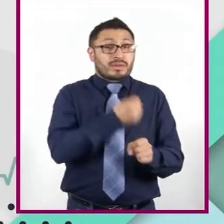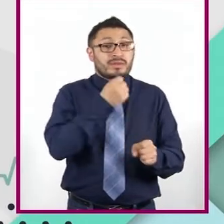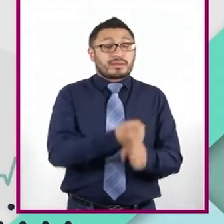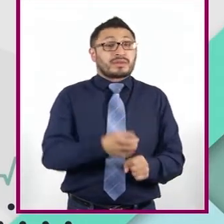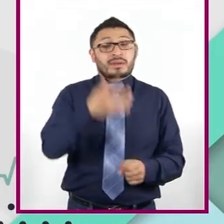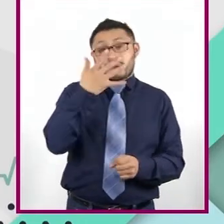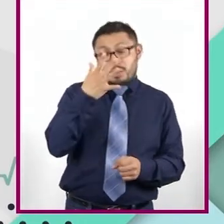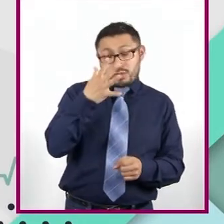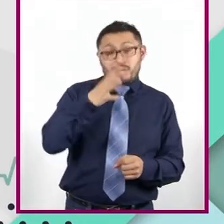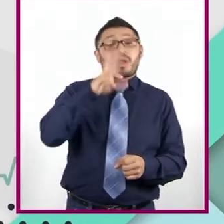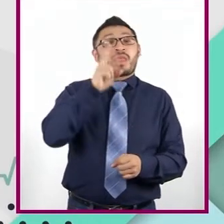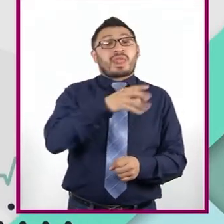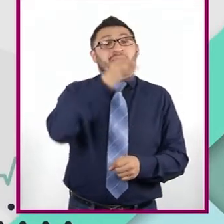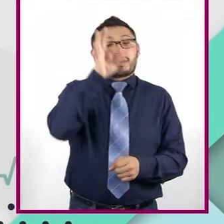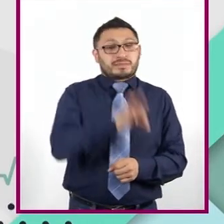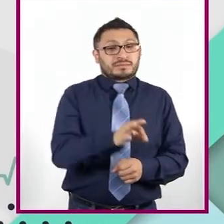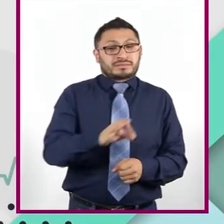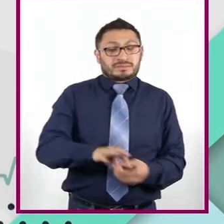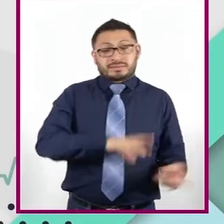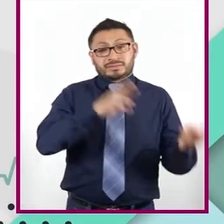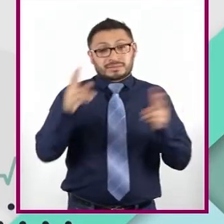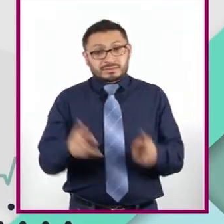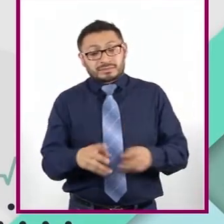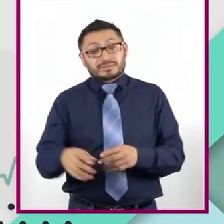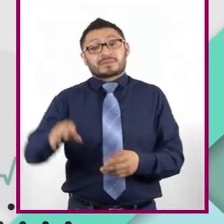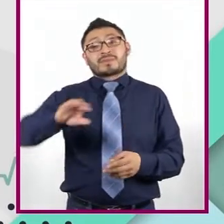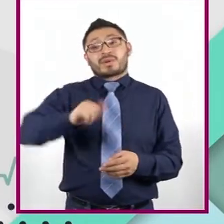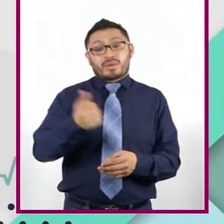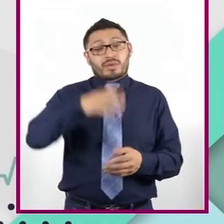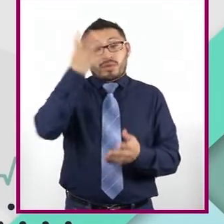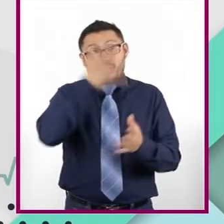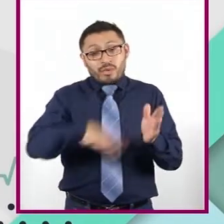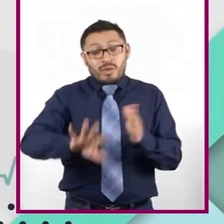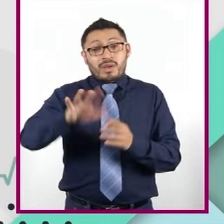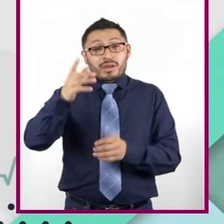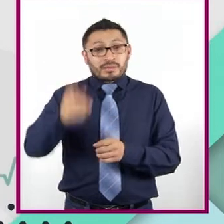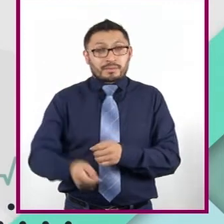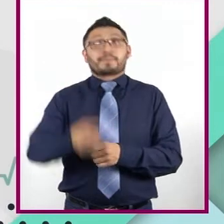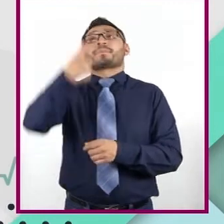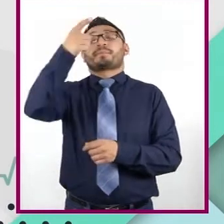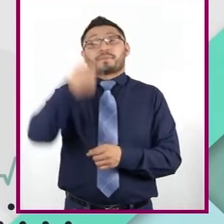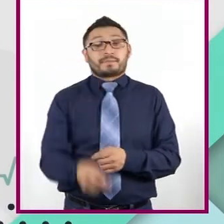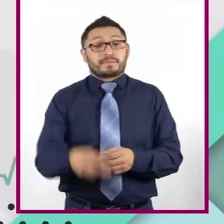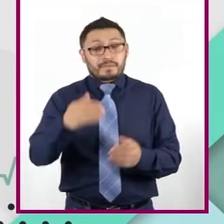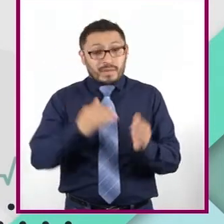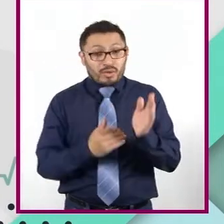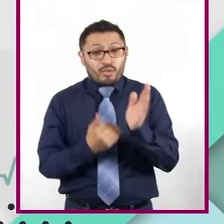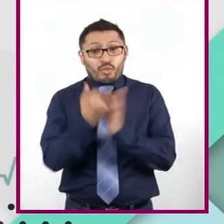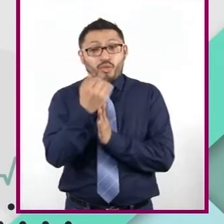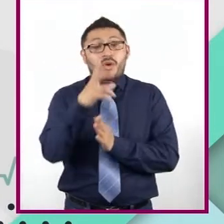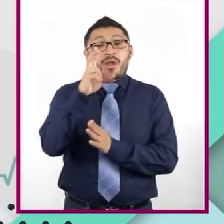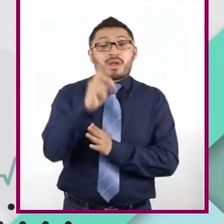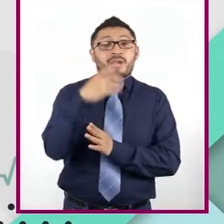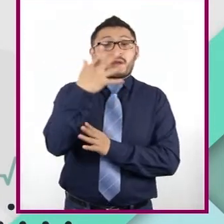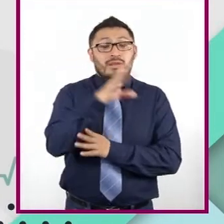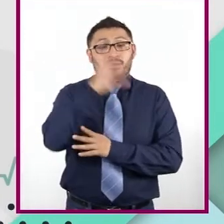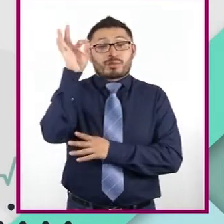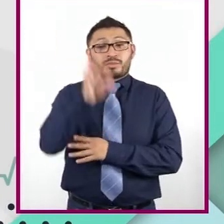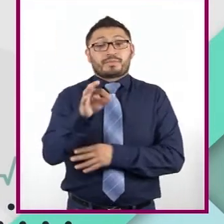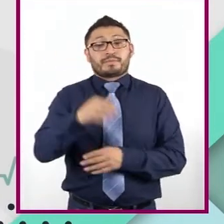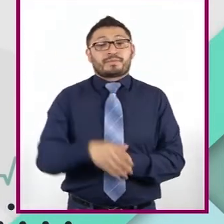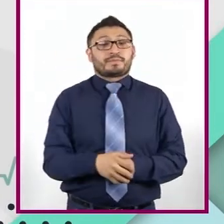sol es del 30%, y al considerar los otros 10 lanzamientos, esto aumentó al